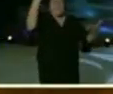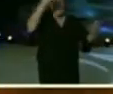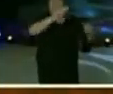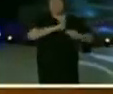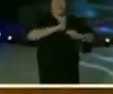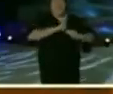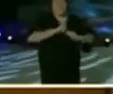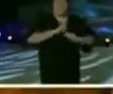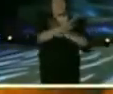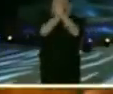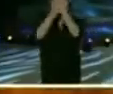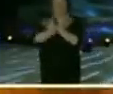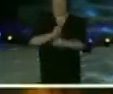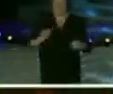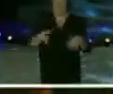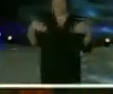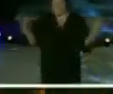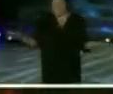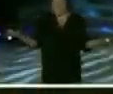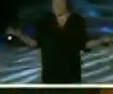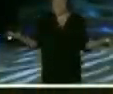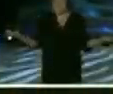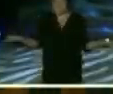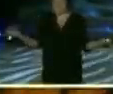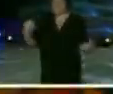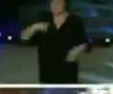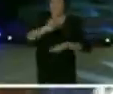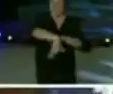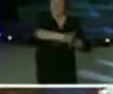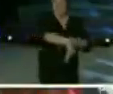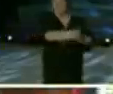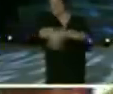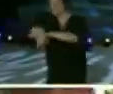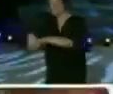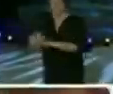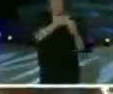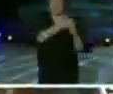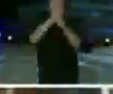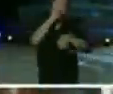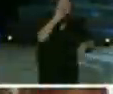hacerme feliz. En las calles buscaba una mujer.